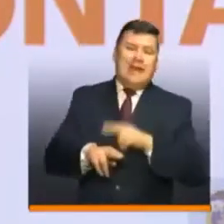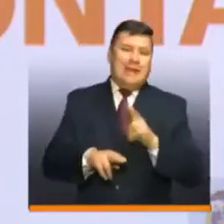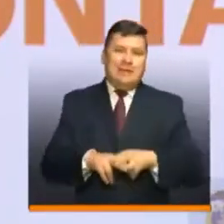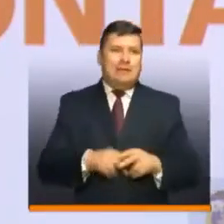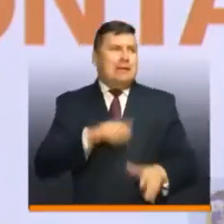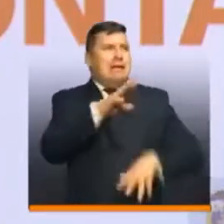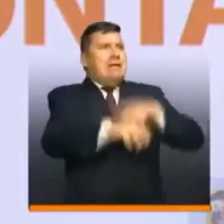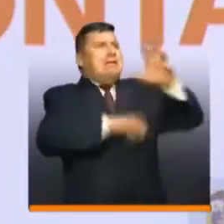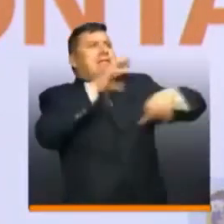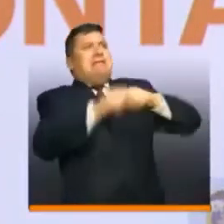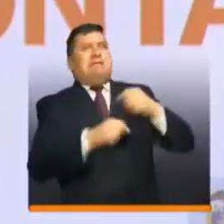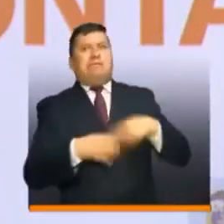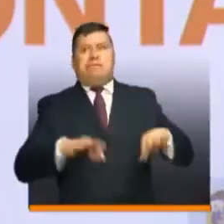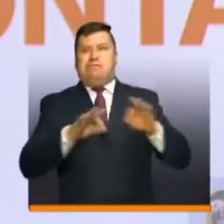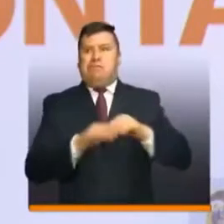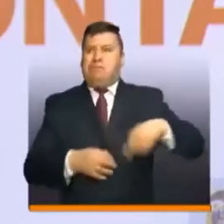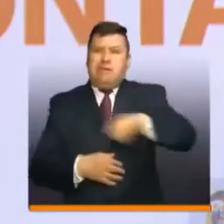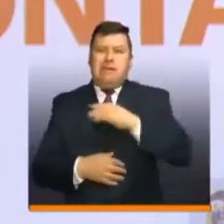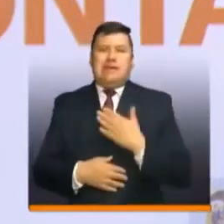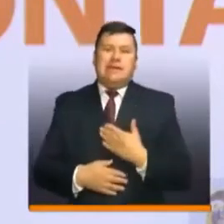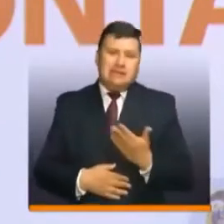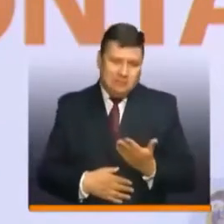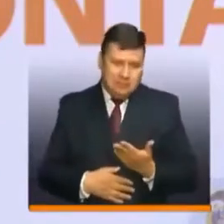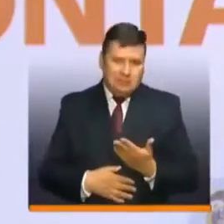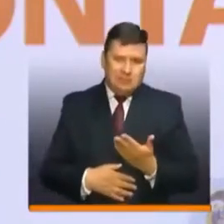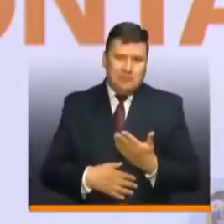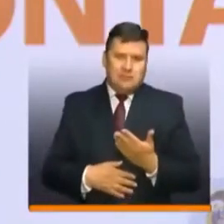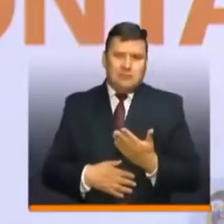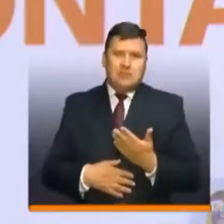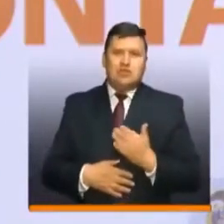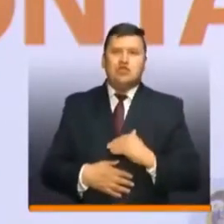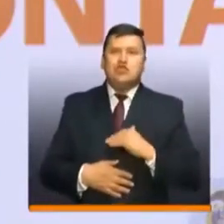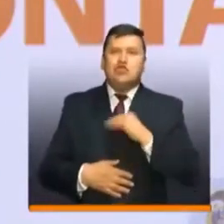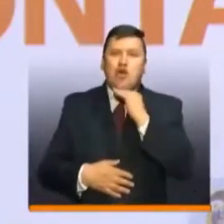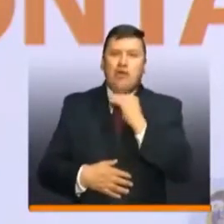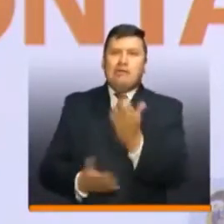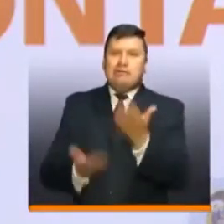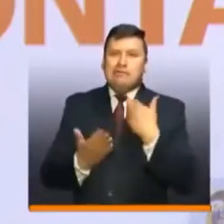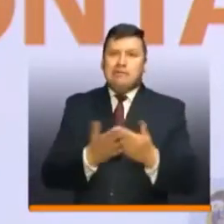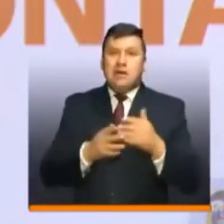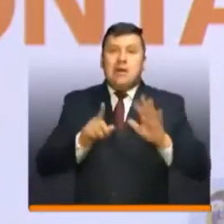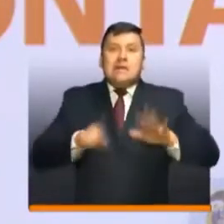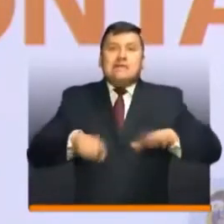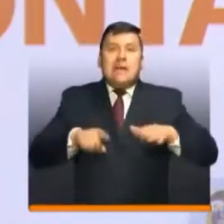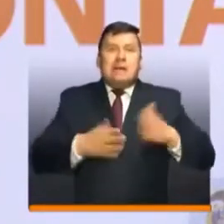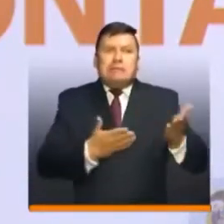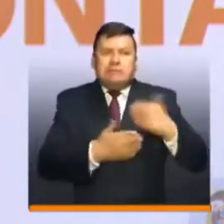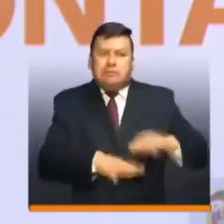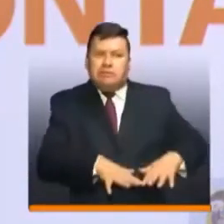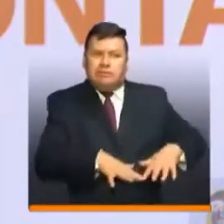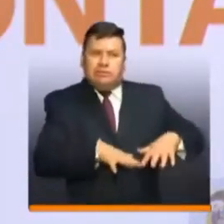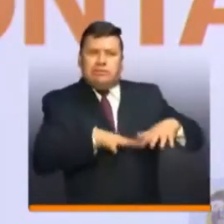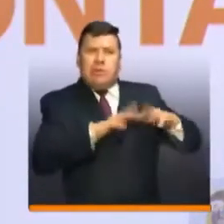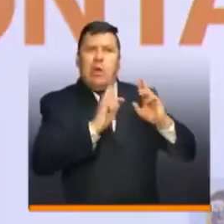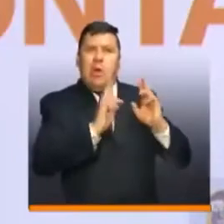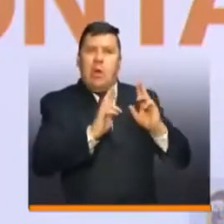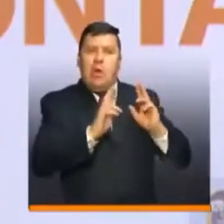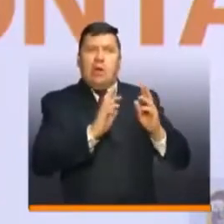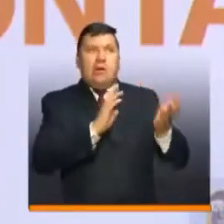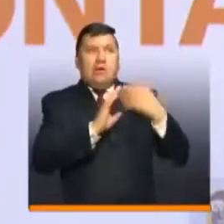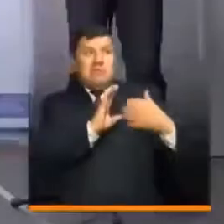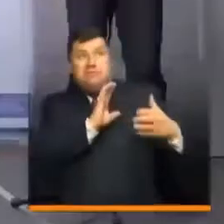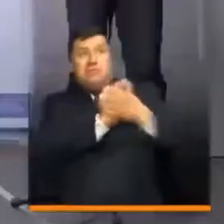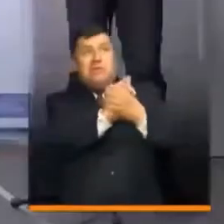rapiña nos lleva a que es indispensable tener la proveeduría suficiente para estos seis meses y la queremos hacer de la mano de esas importaciones